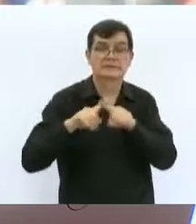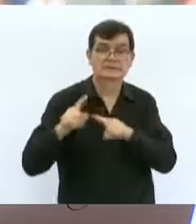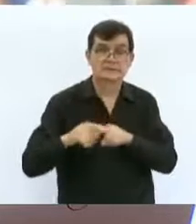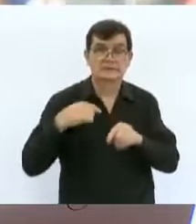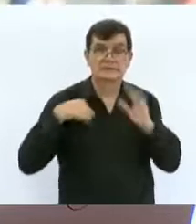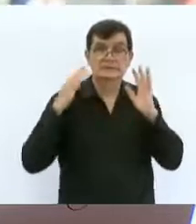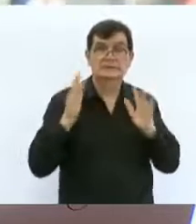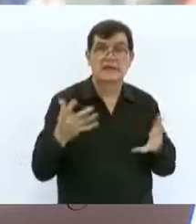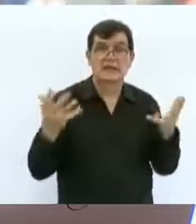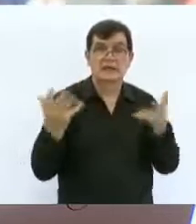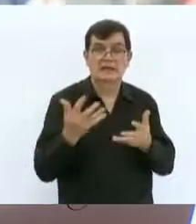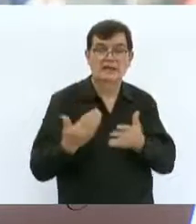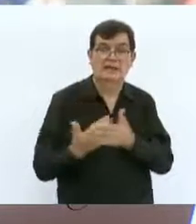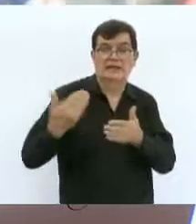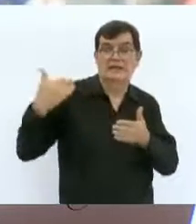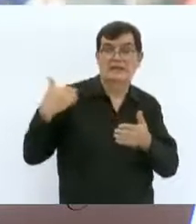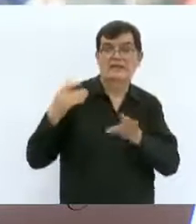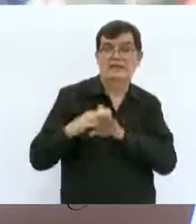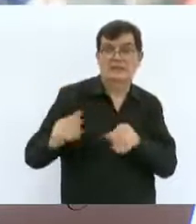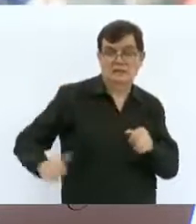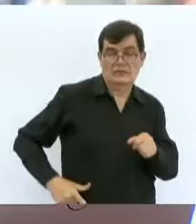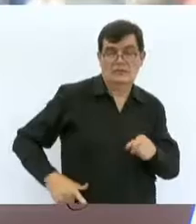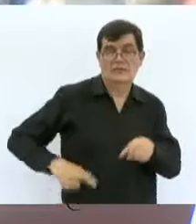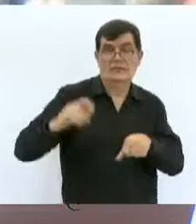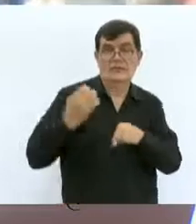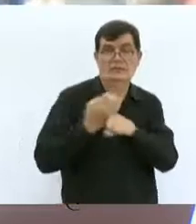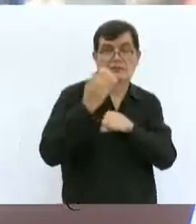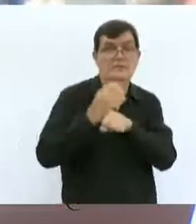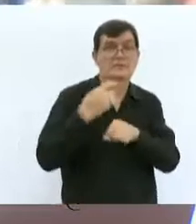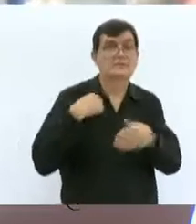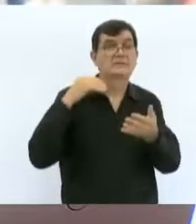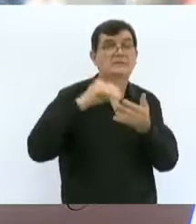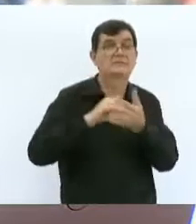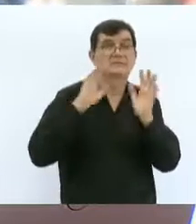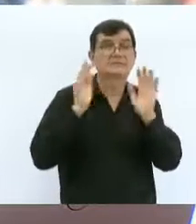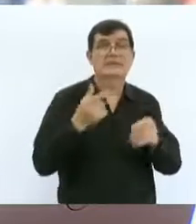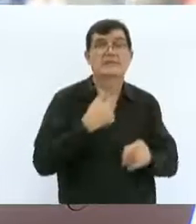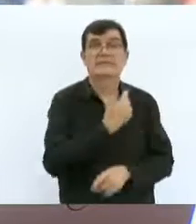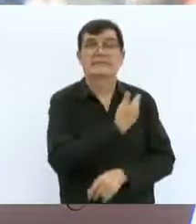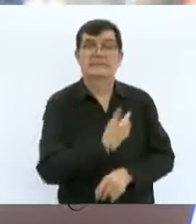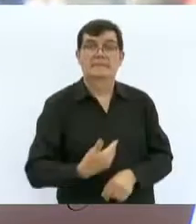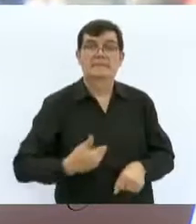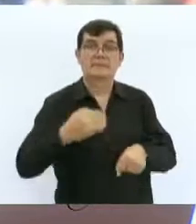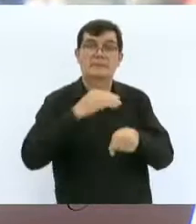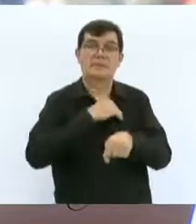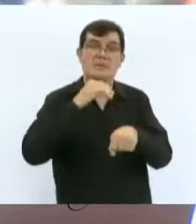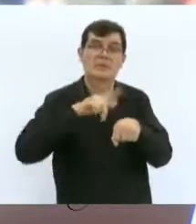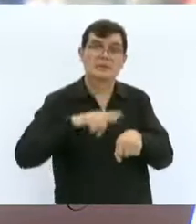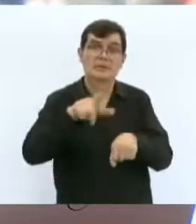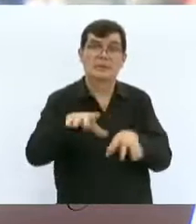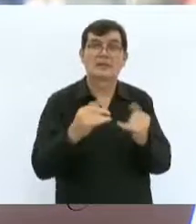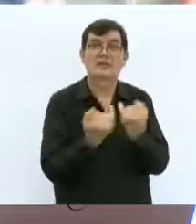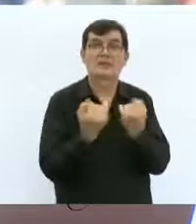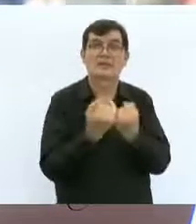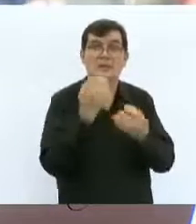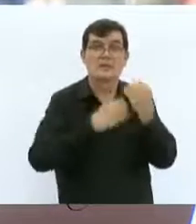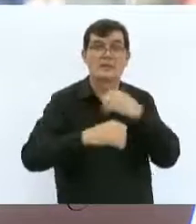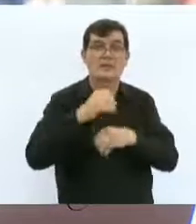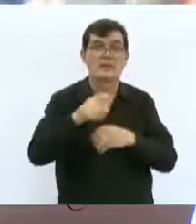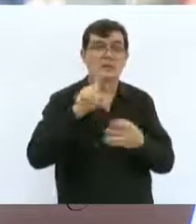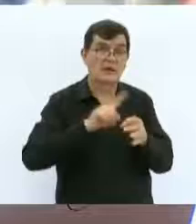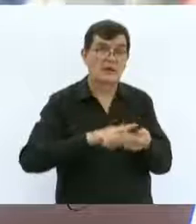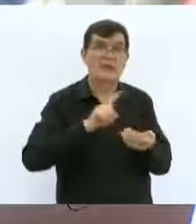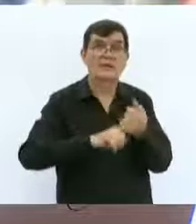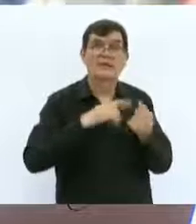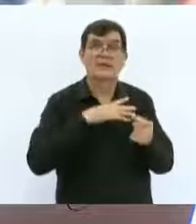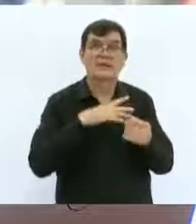hemos venido platicando con gobierno del estado de tal forma que los los presidentes municipales y los comités de obras se concentran en lo importante